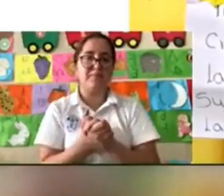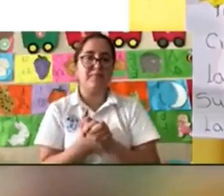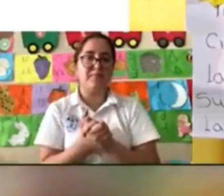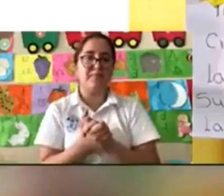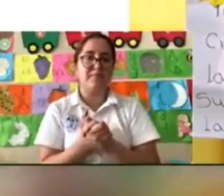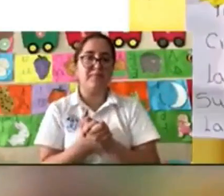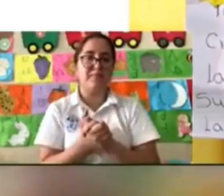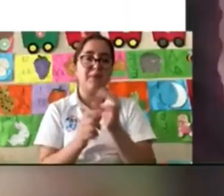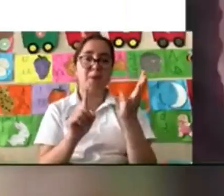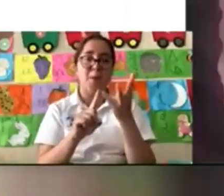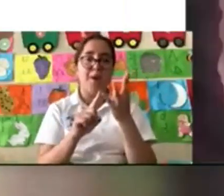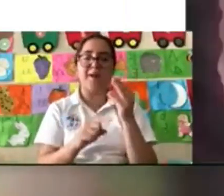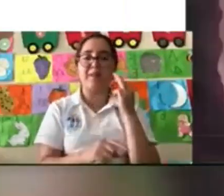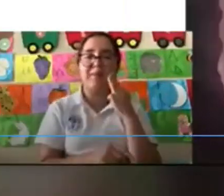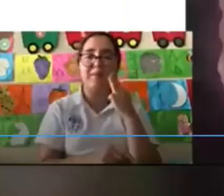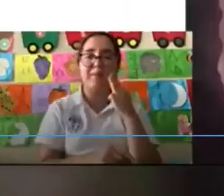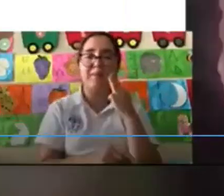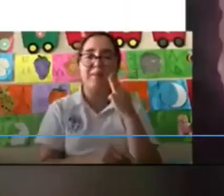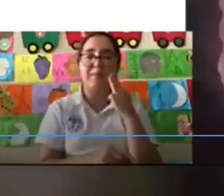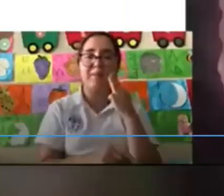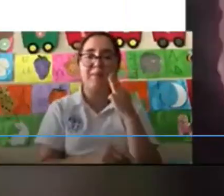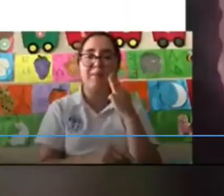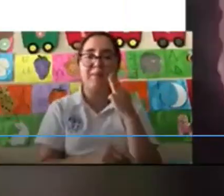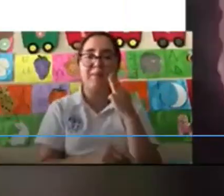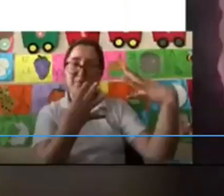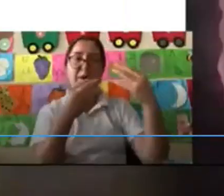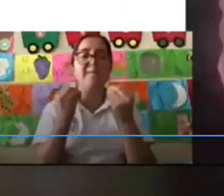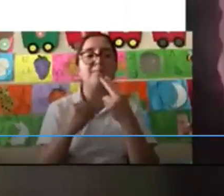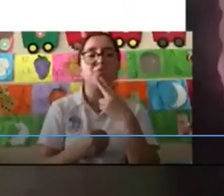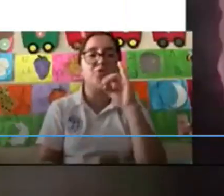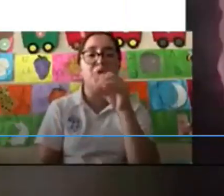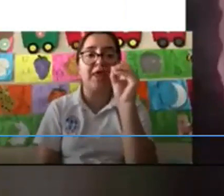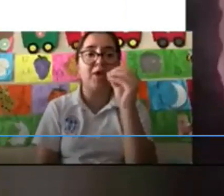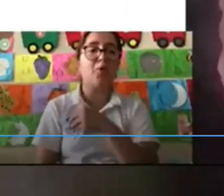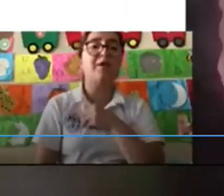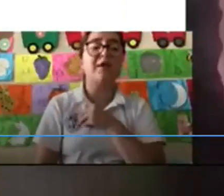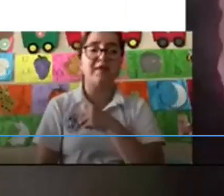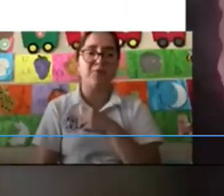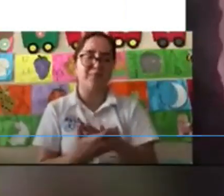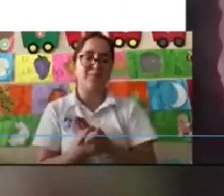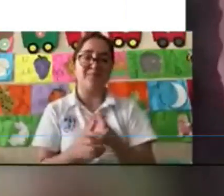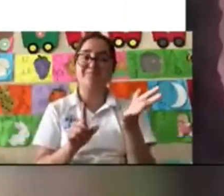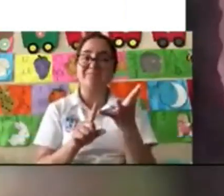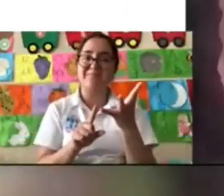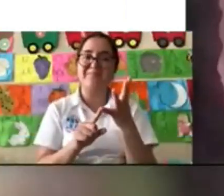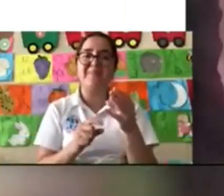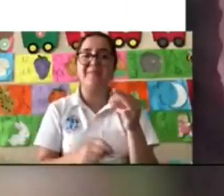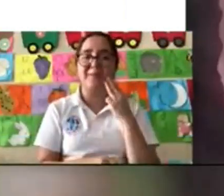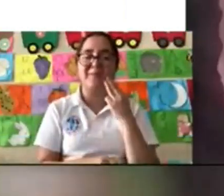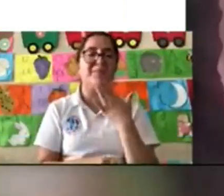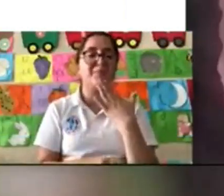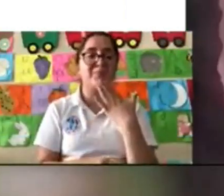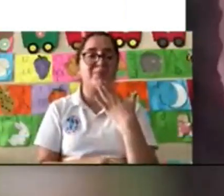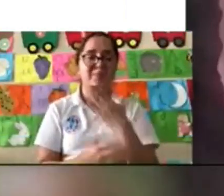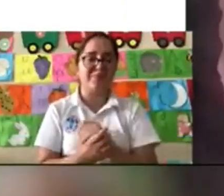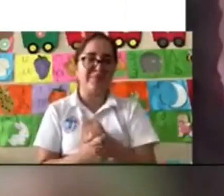con la bendición de Dios. Tú, mi hermanita Tita Imán. La quinta madre de familia tiene un cartelito en sus manos y dice: gracias a